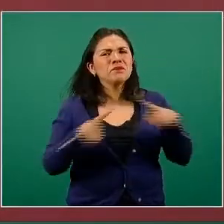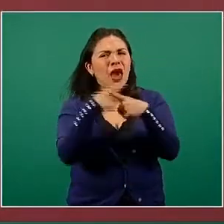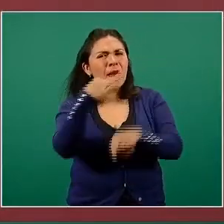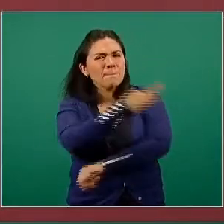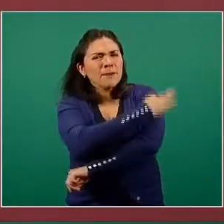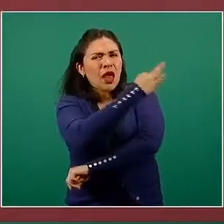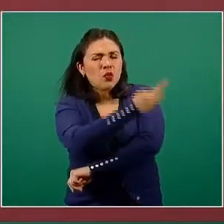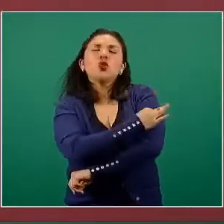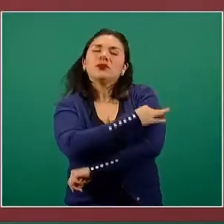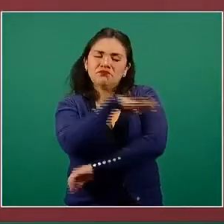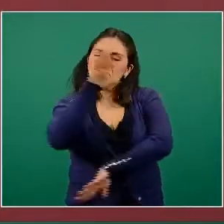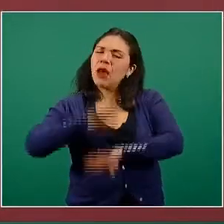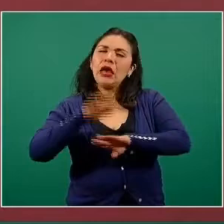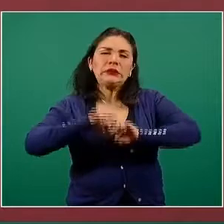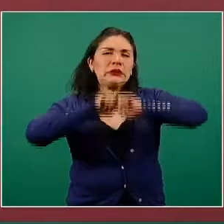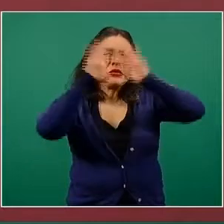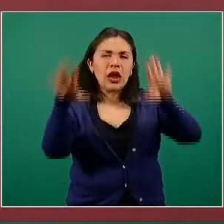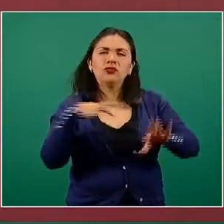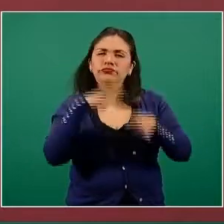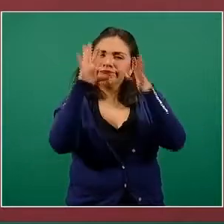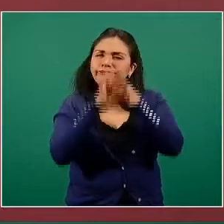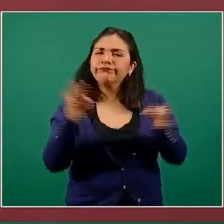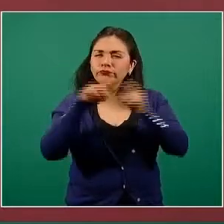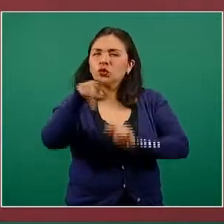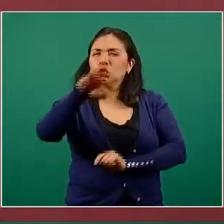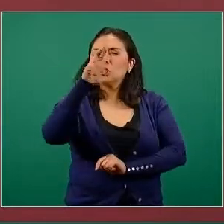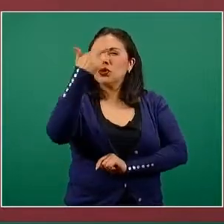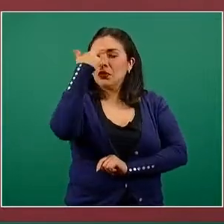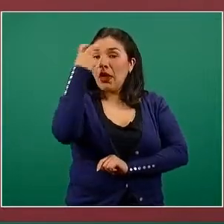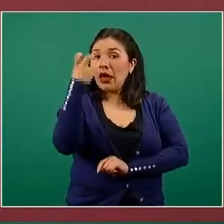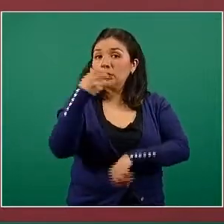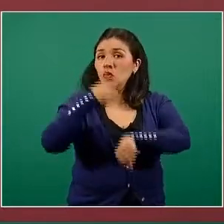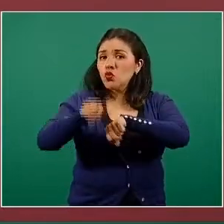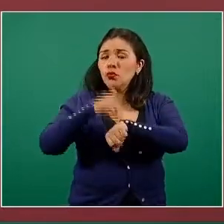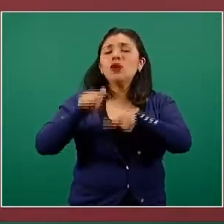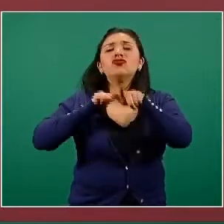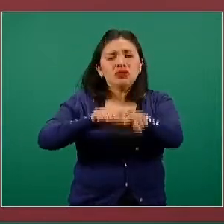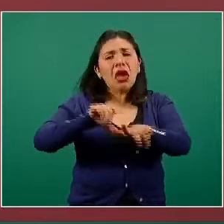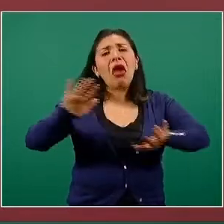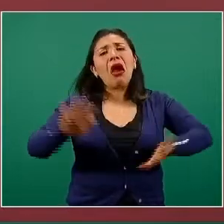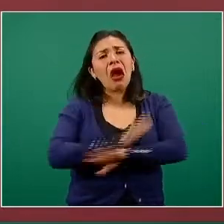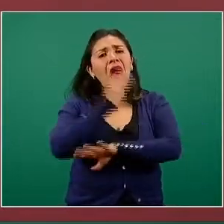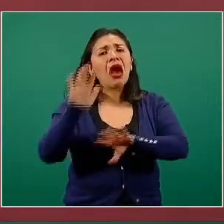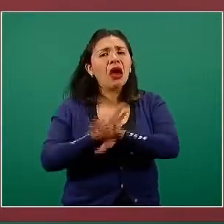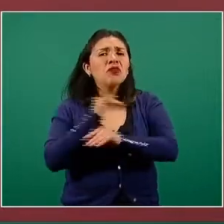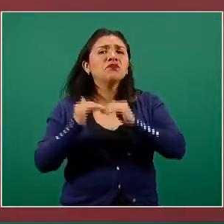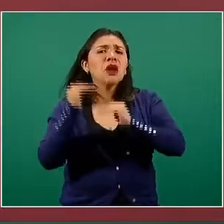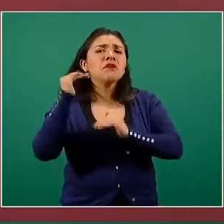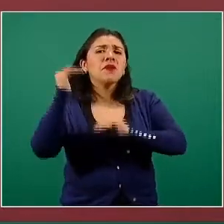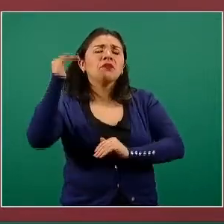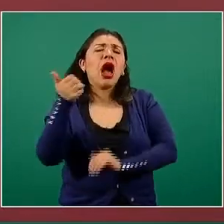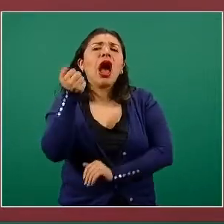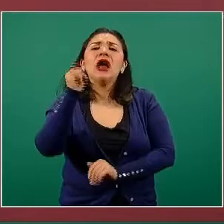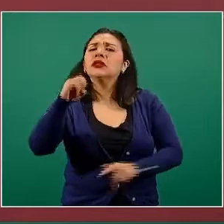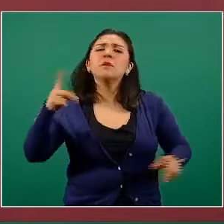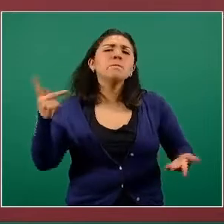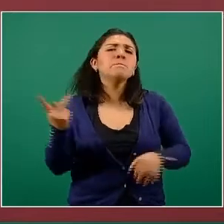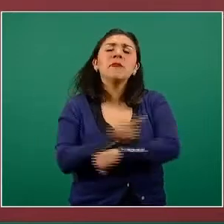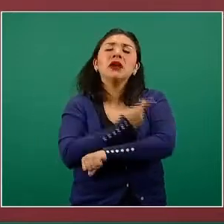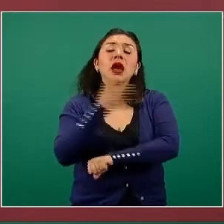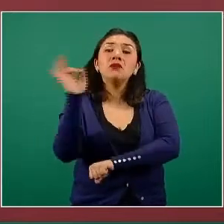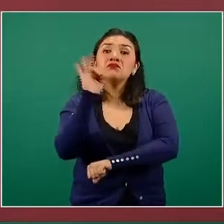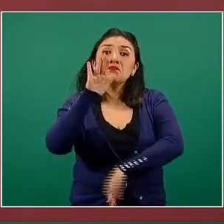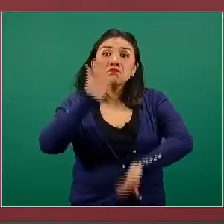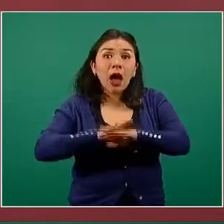todos los días lo estamos informando, recordar que esta cifra va a seguir aumentando, porque son eventos que ocurren cuanto